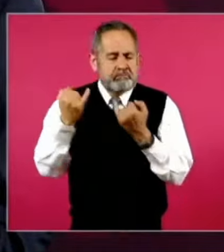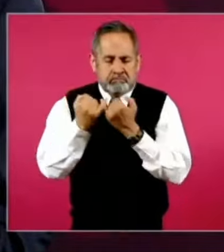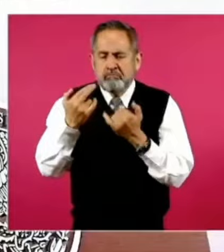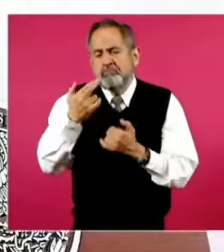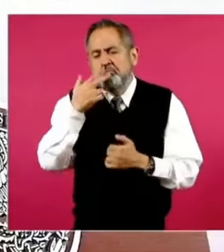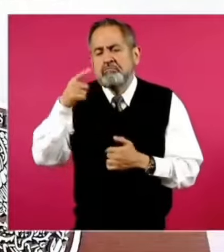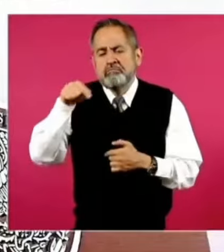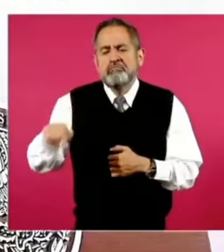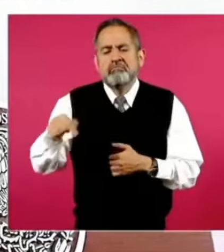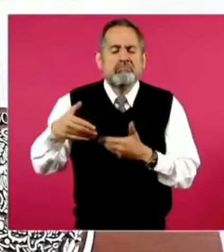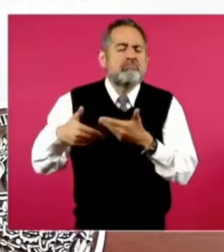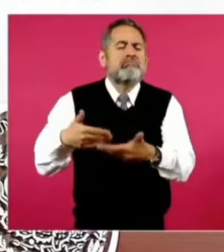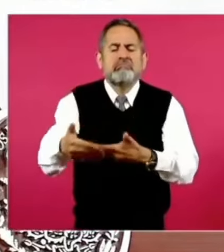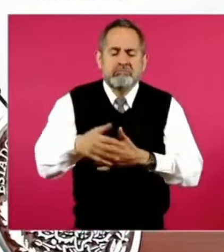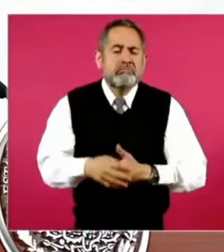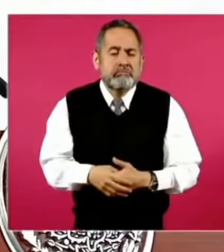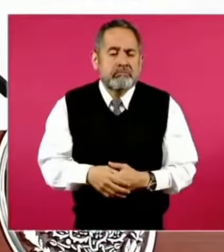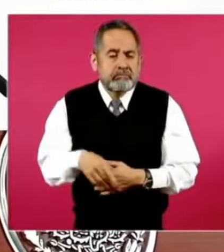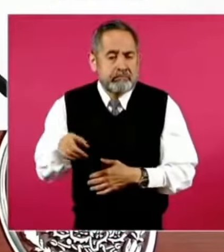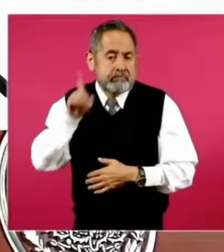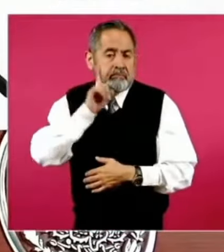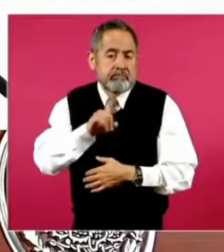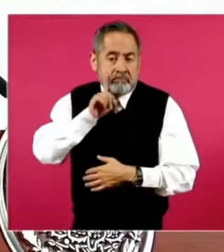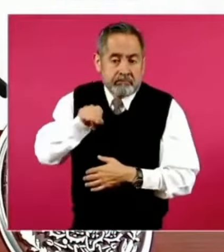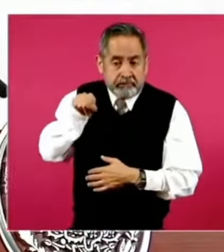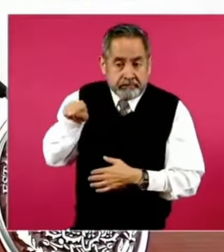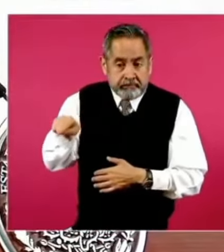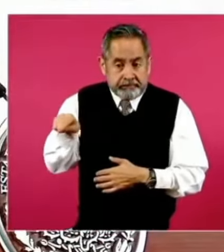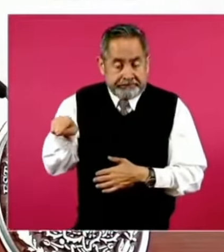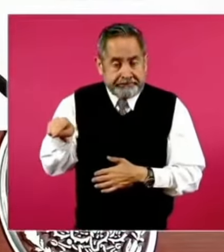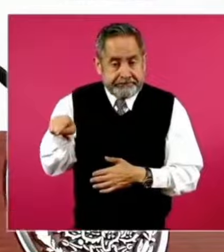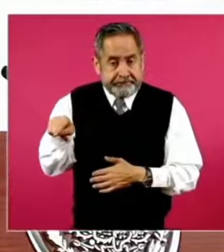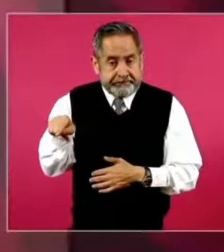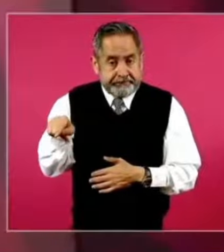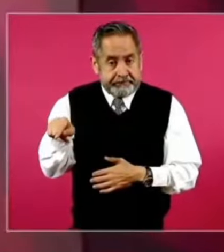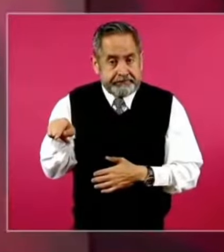porque ella le tiene